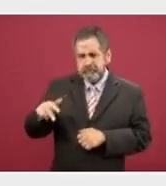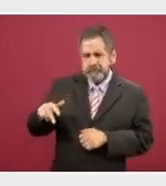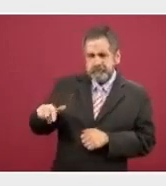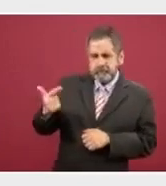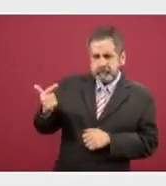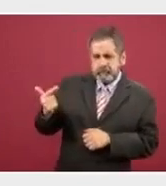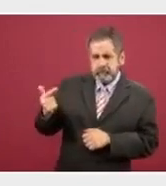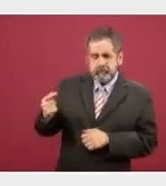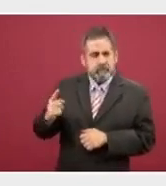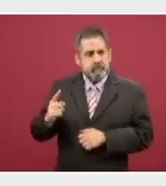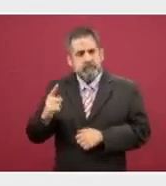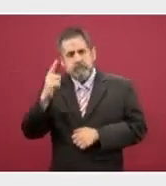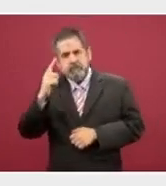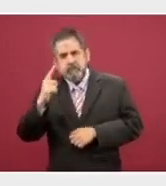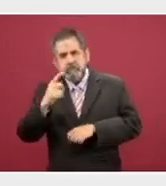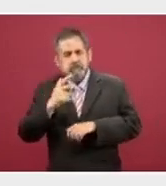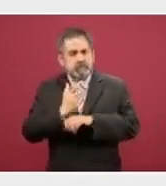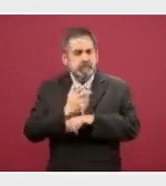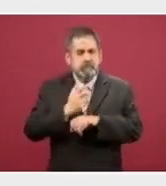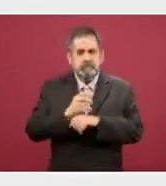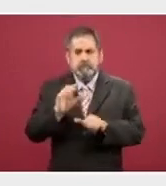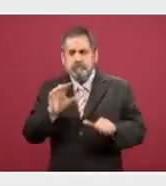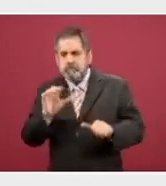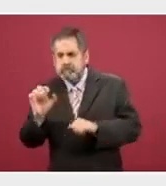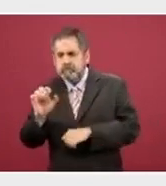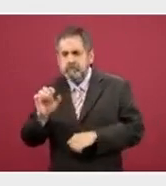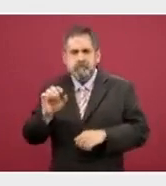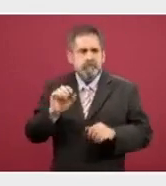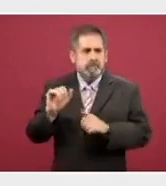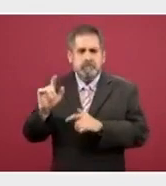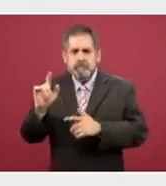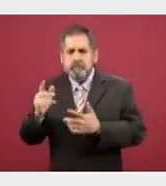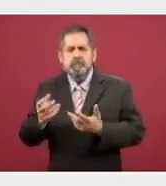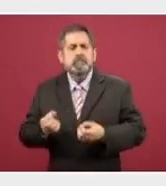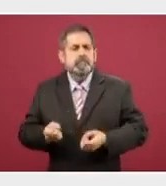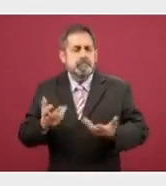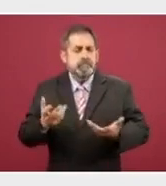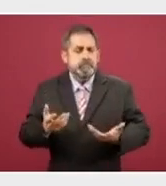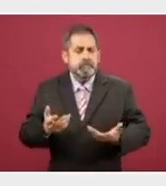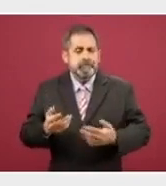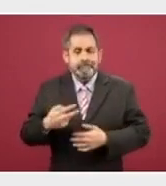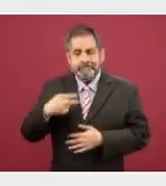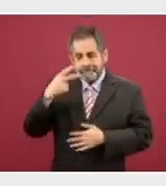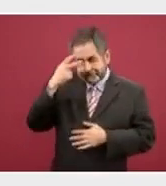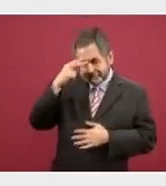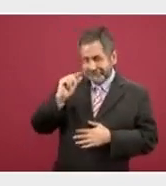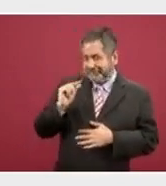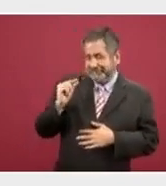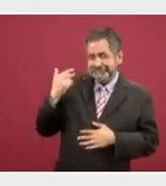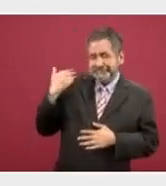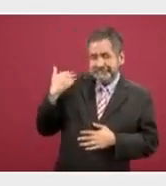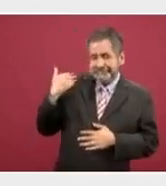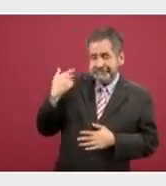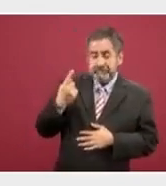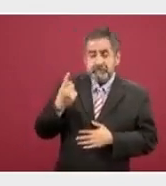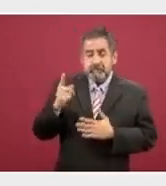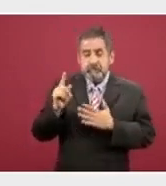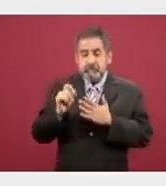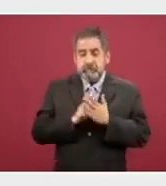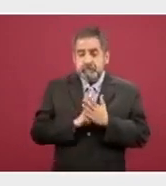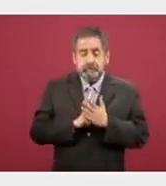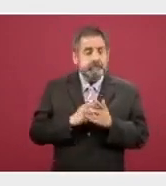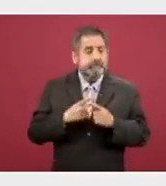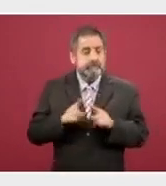demás tienen 600, 1000, etcétera? Porque México lleva un mes de diferencia